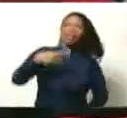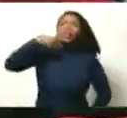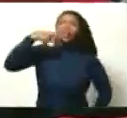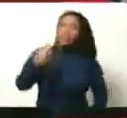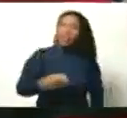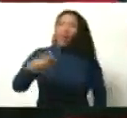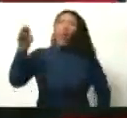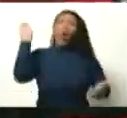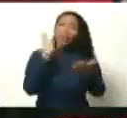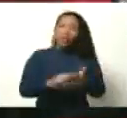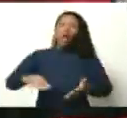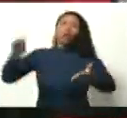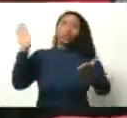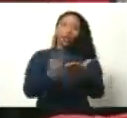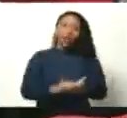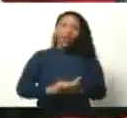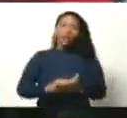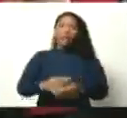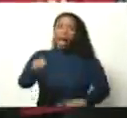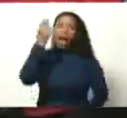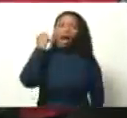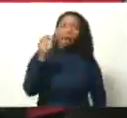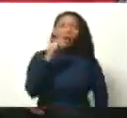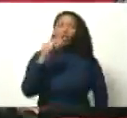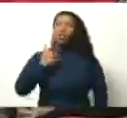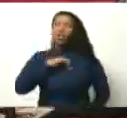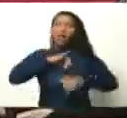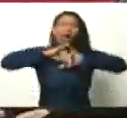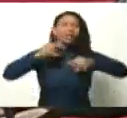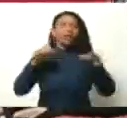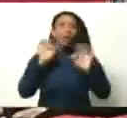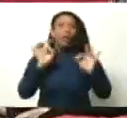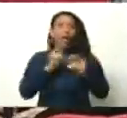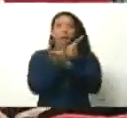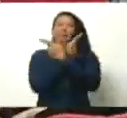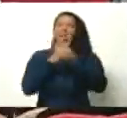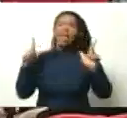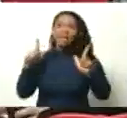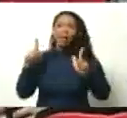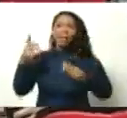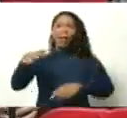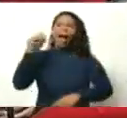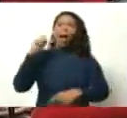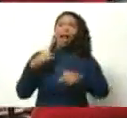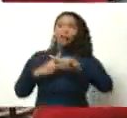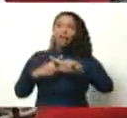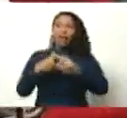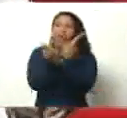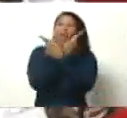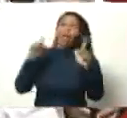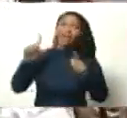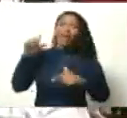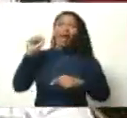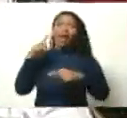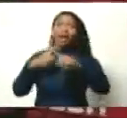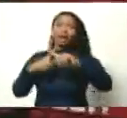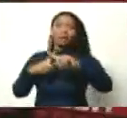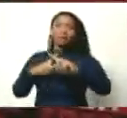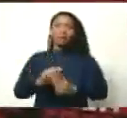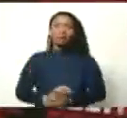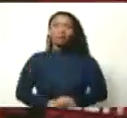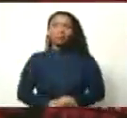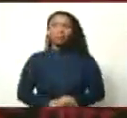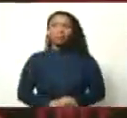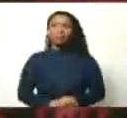decimos una y otra vez y jamás nos vamos a cansar. Libertad para Alex Saab, free Alex Saab.